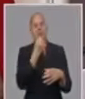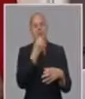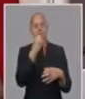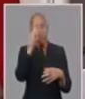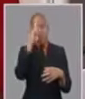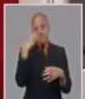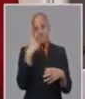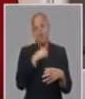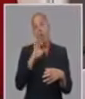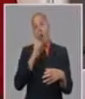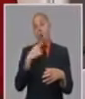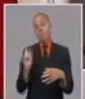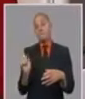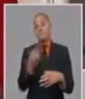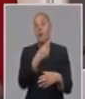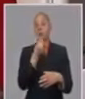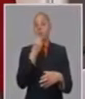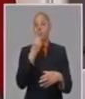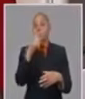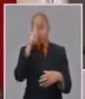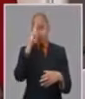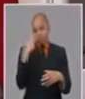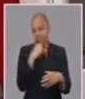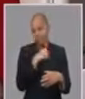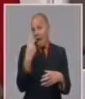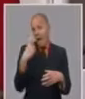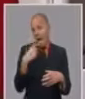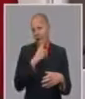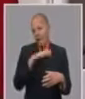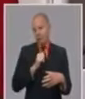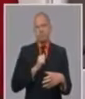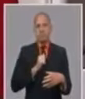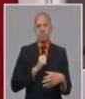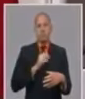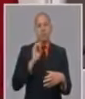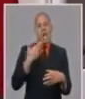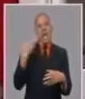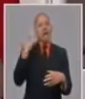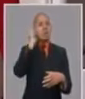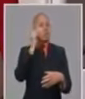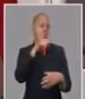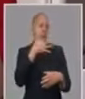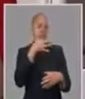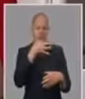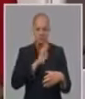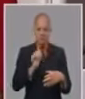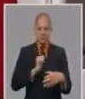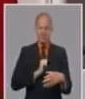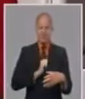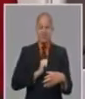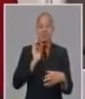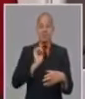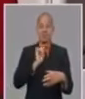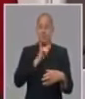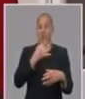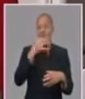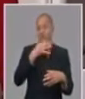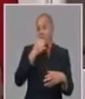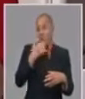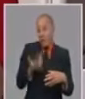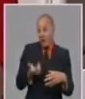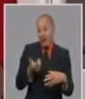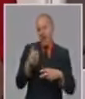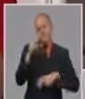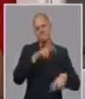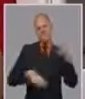a una consulta que es mucho más especializada. Por ejemplo, lo que hablaba la doctora Consuelo de lo que ella está haciendo para todo